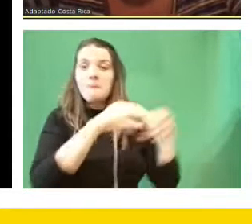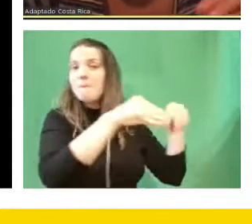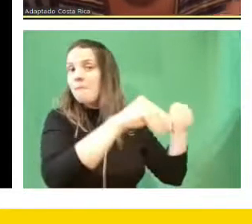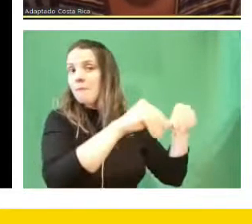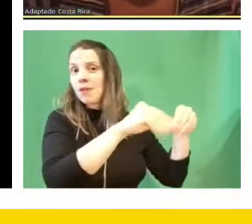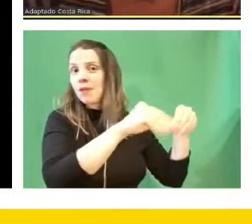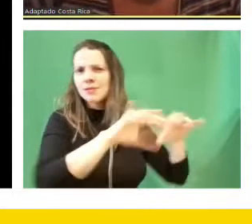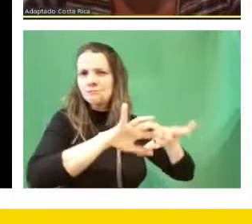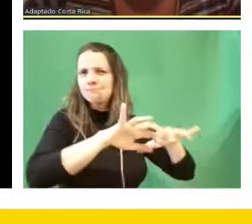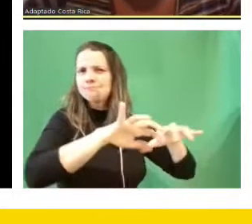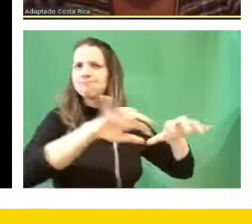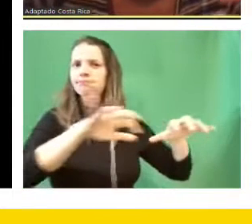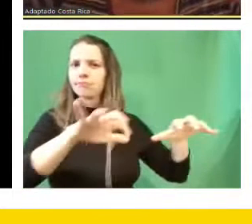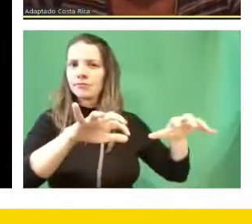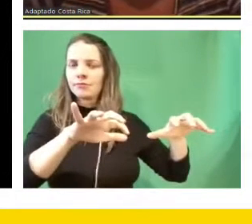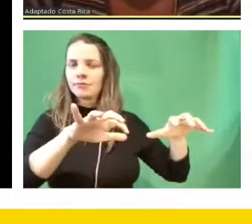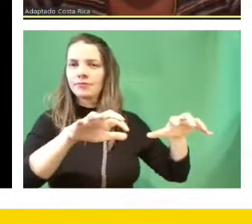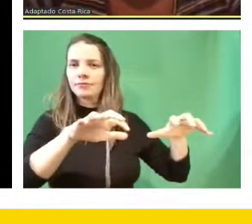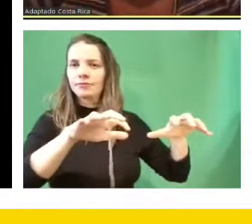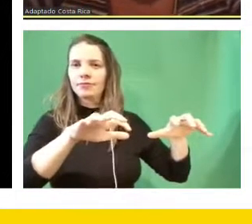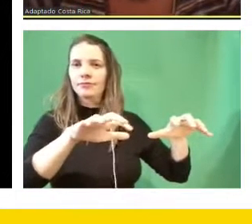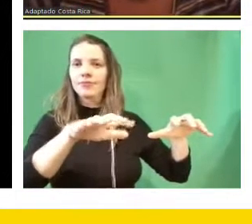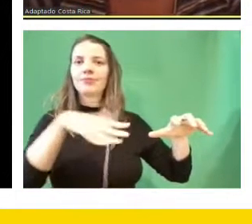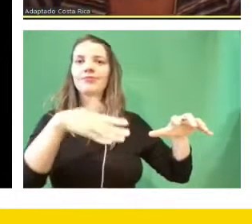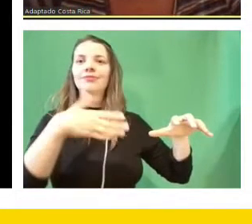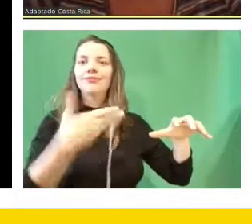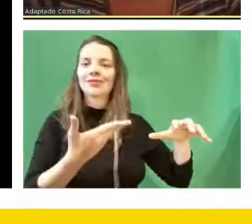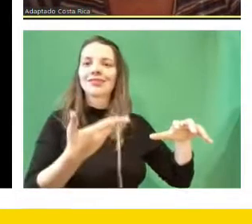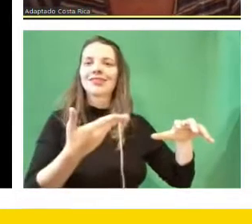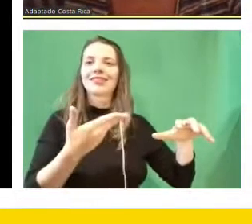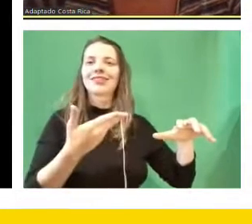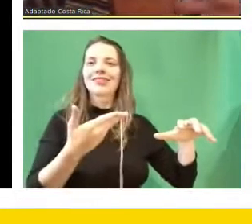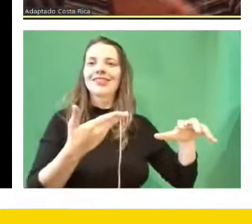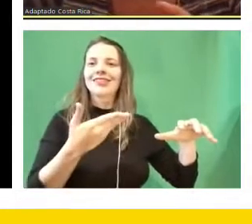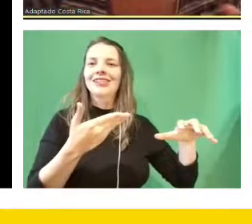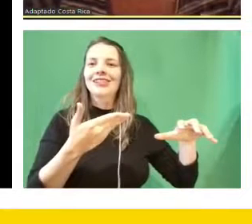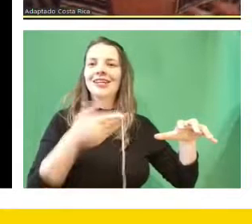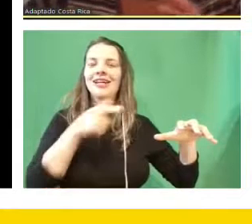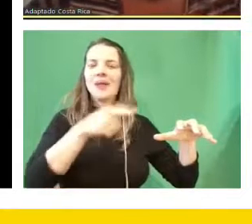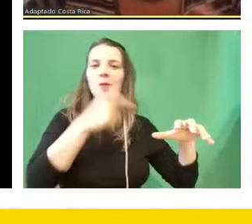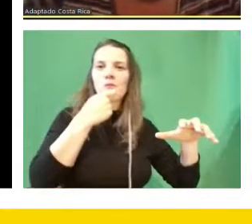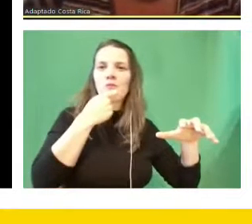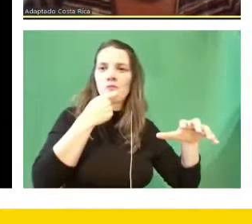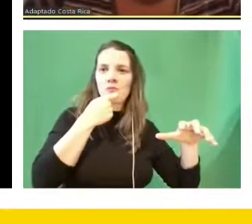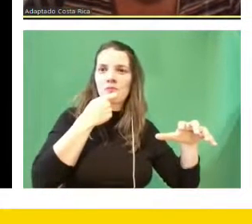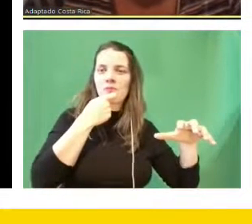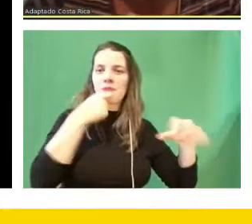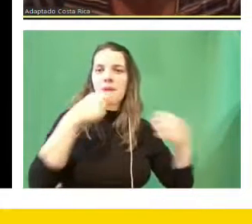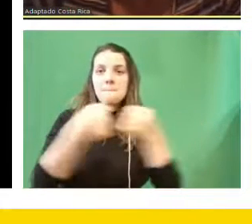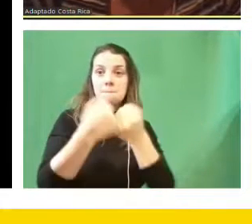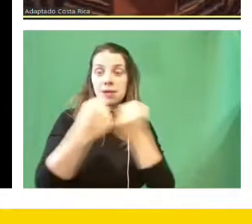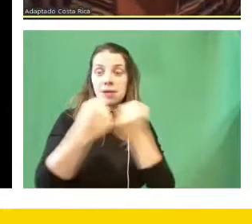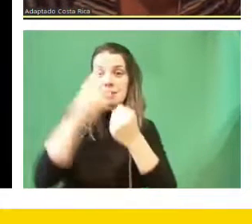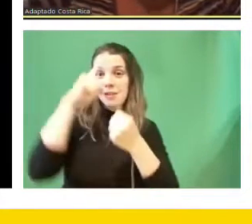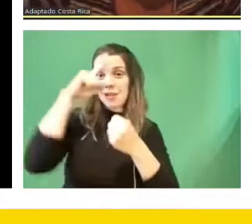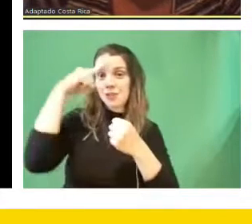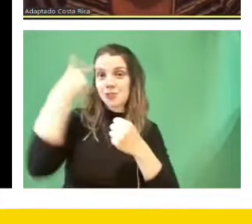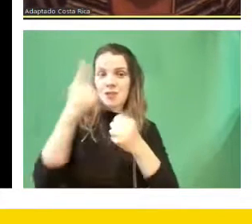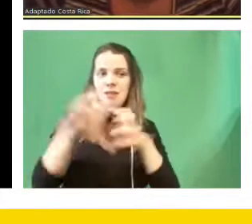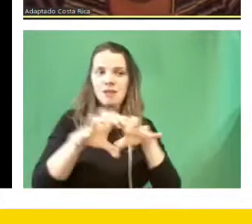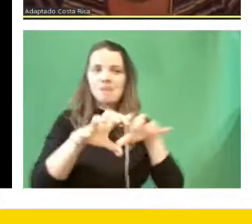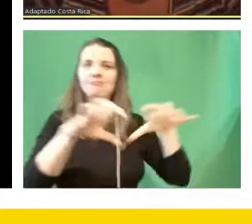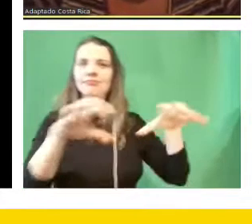más directamente con la gente de ProParques, que son todos los que ven parques nacionales. Entonces, lo estamos trabajando como de esa forma,